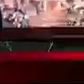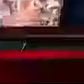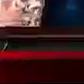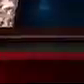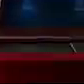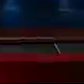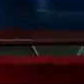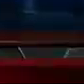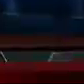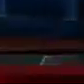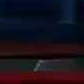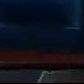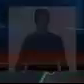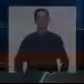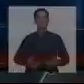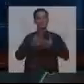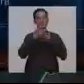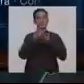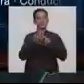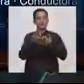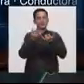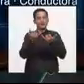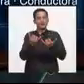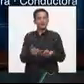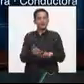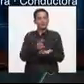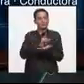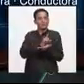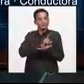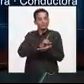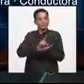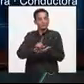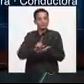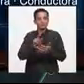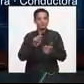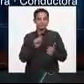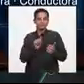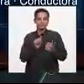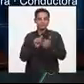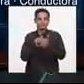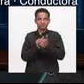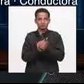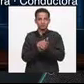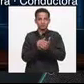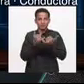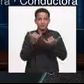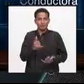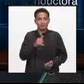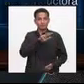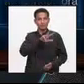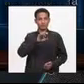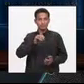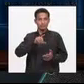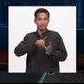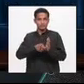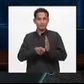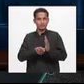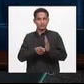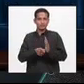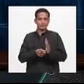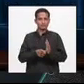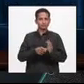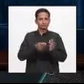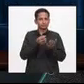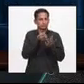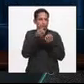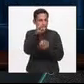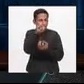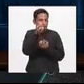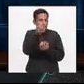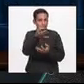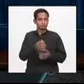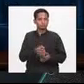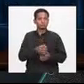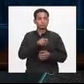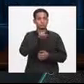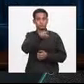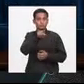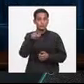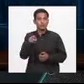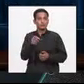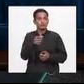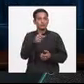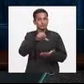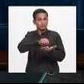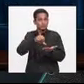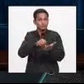país es un gusto compartir una semana más junto a ustedes en estos 30 minutos haremos un recorrido por información que ustedes como